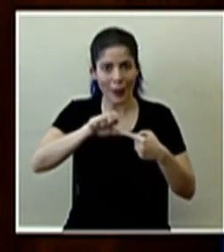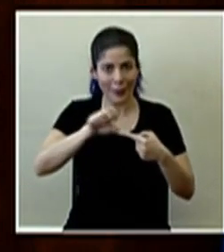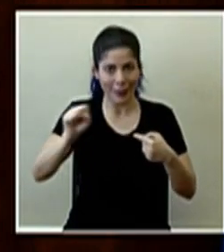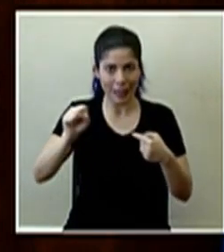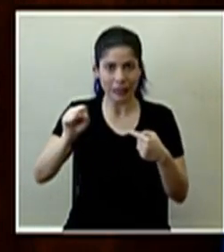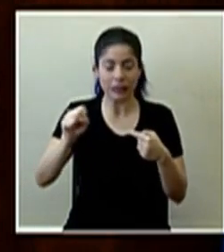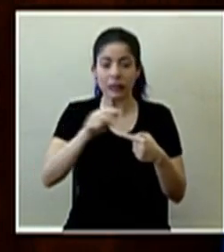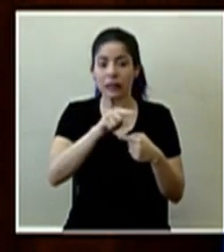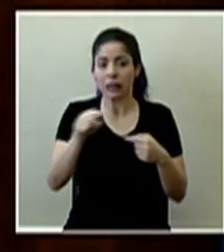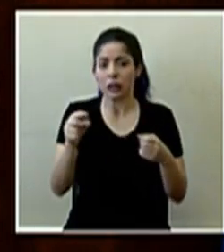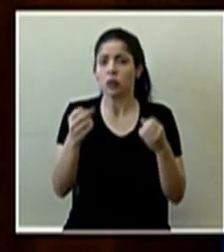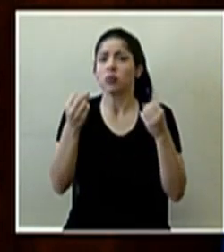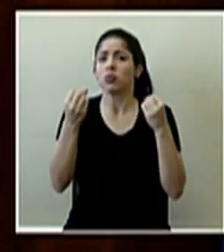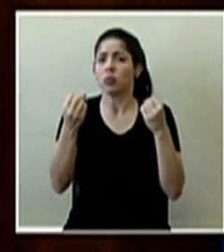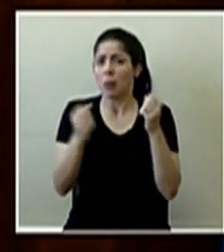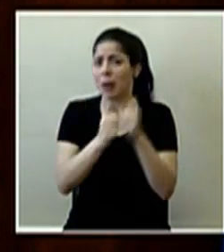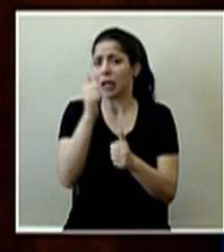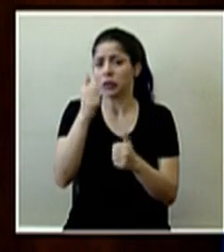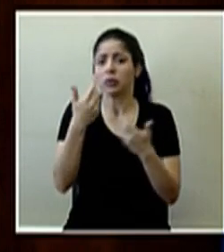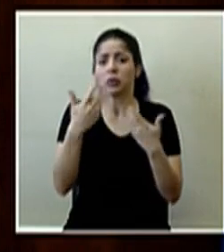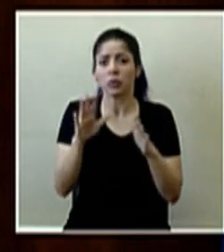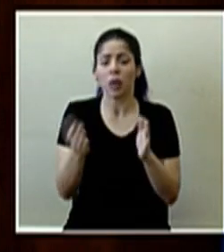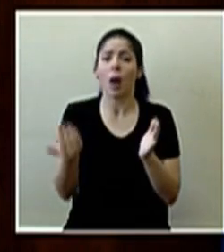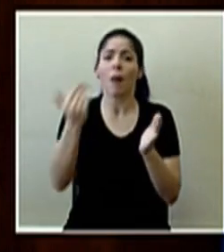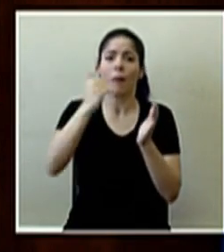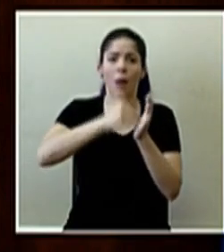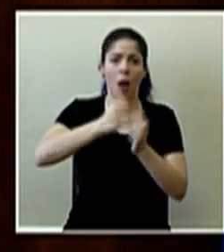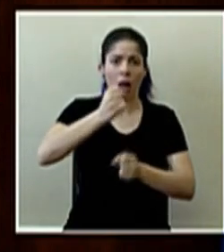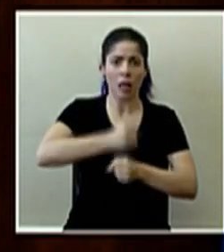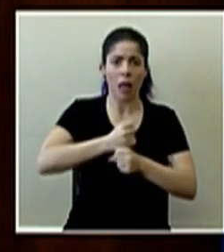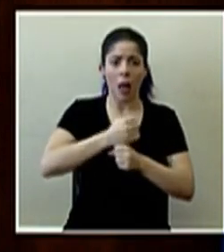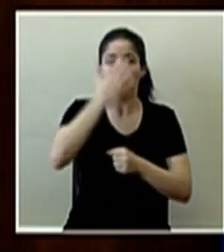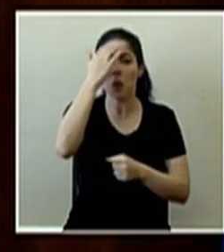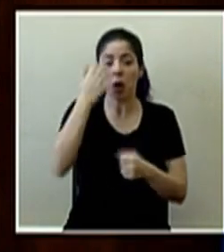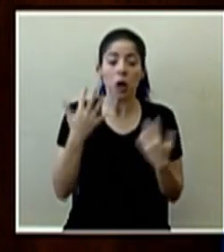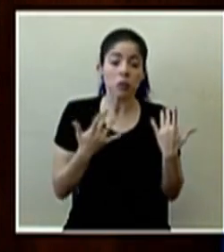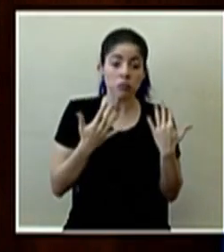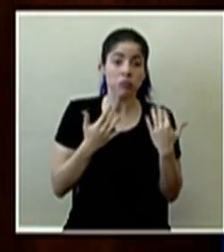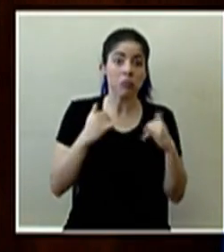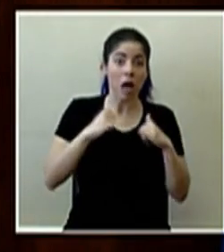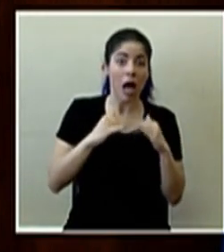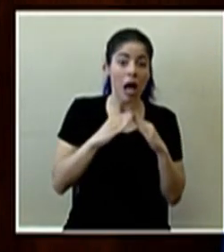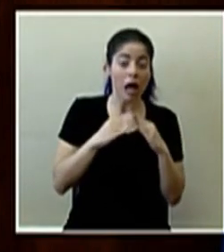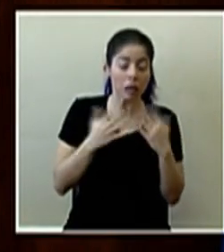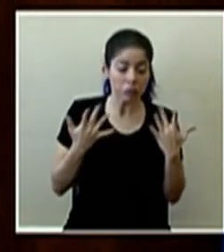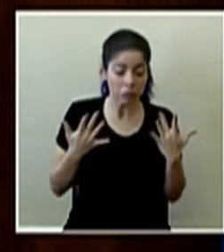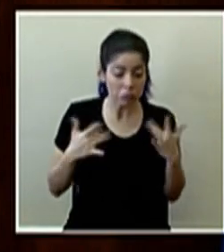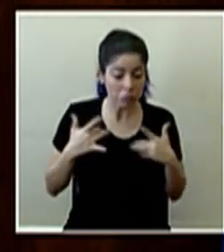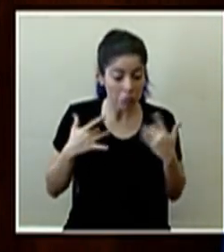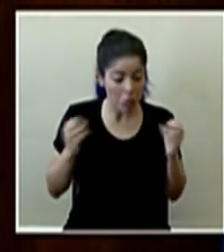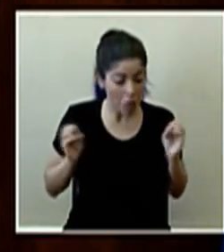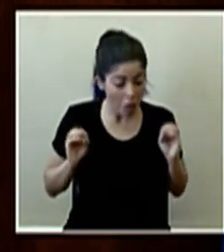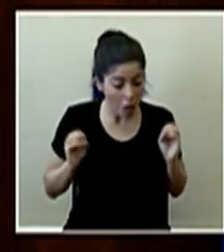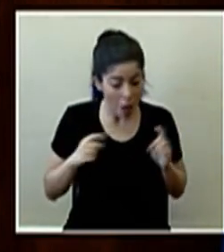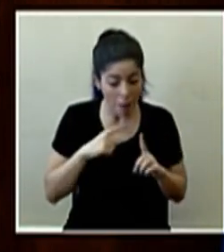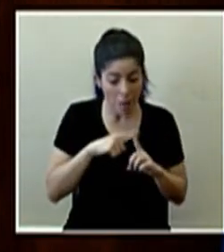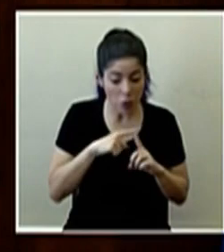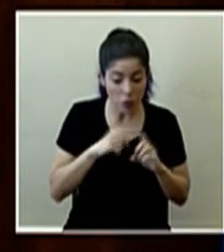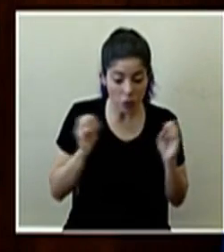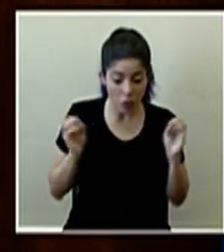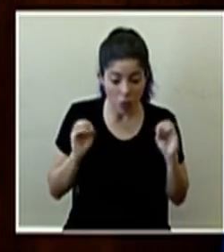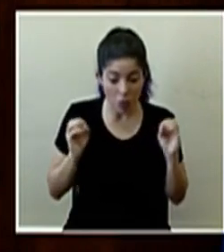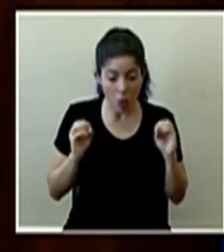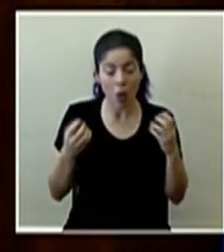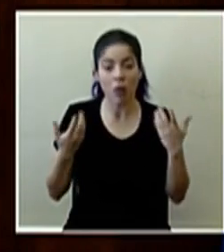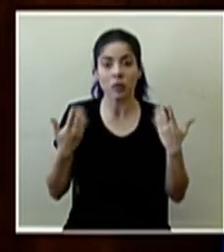de ellos ya han retornado a trabajar porque nunca evolucionaron a tener síntomas o a ser positivos,